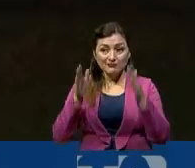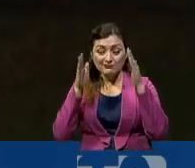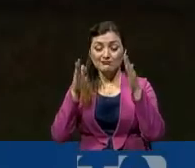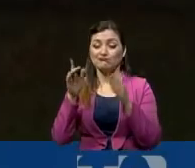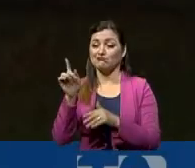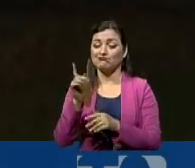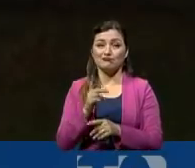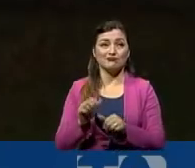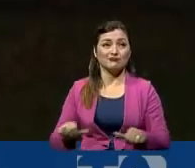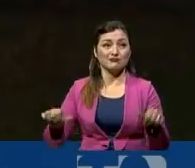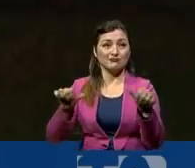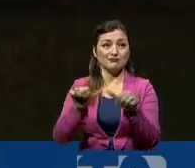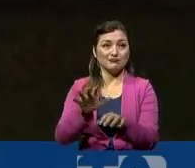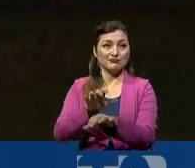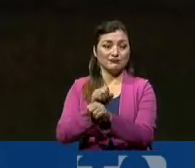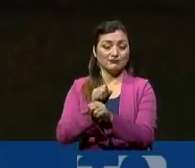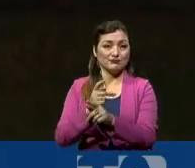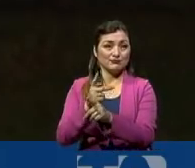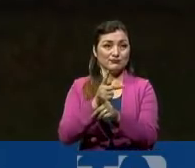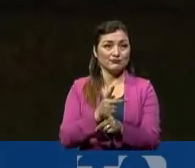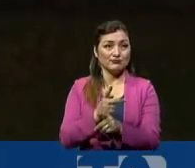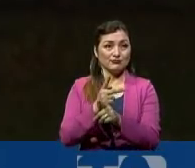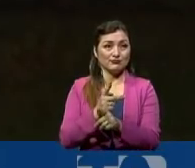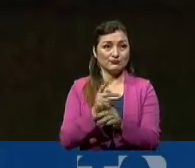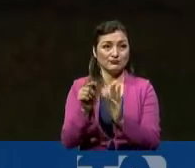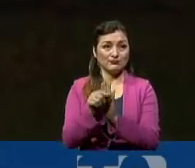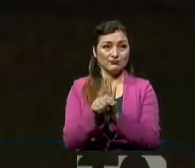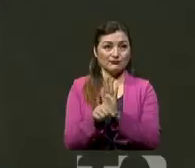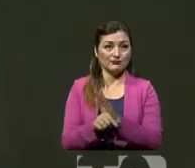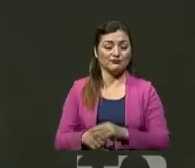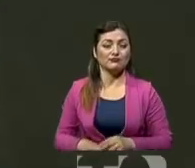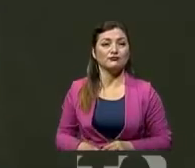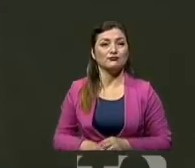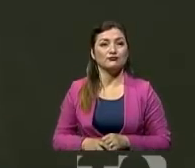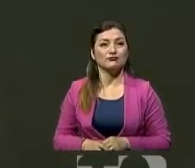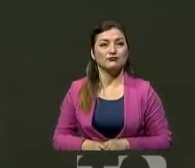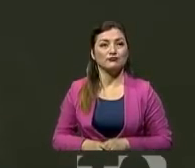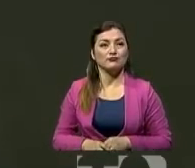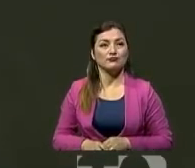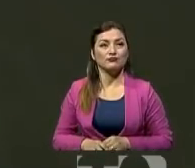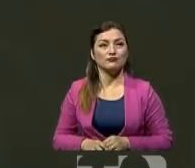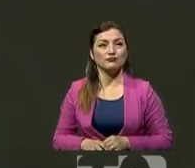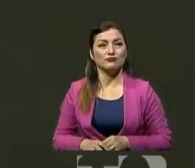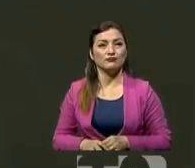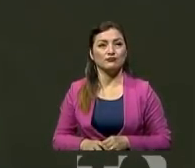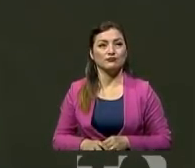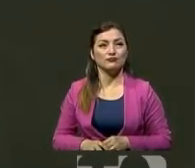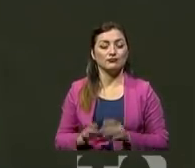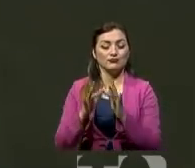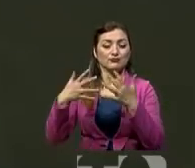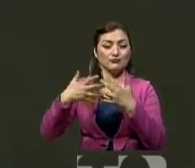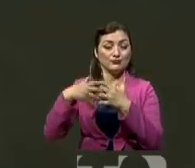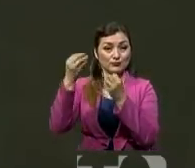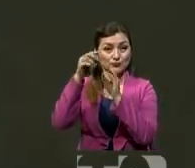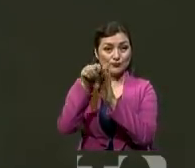una área de reserva ecológica. En pocos minutos les tendremos más detalles. En unos minutos estaremos contigo para conocer detalles de